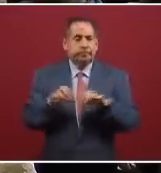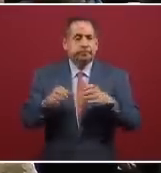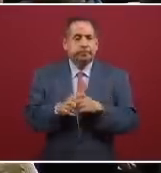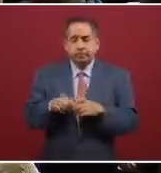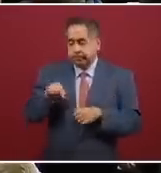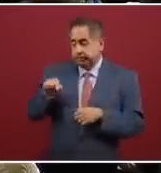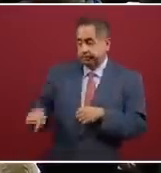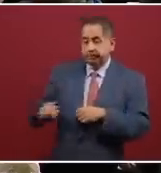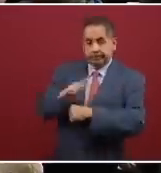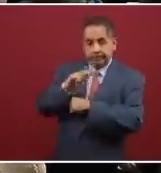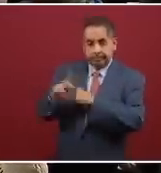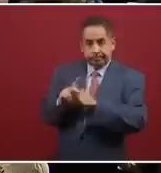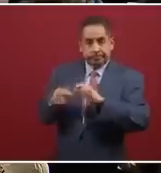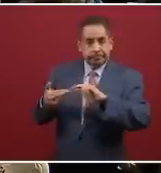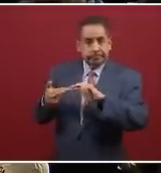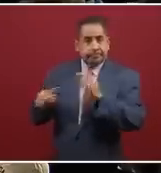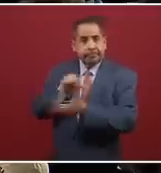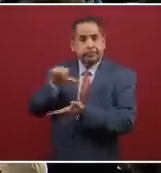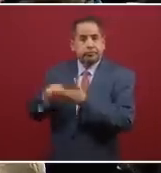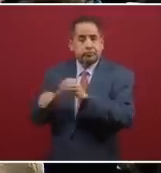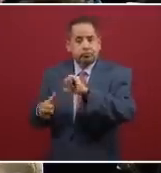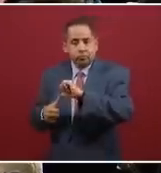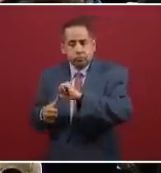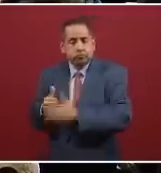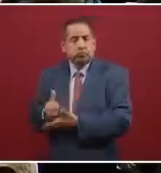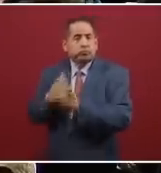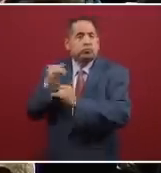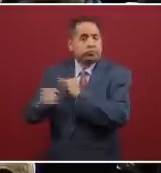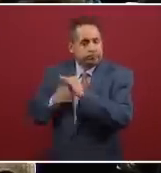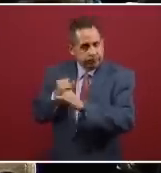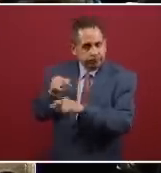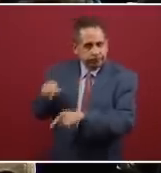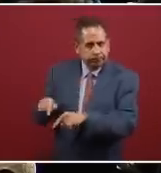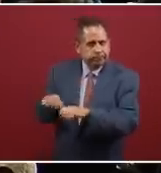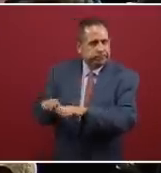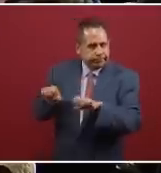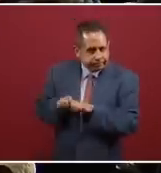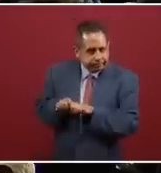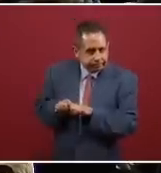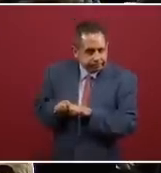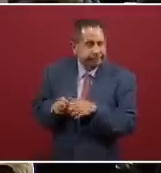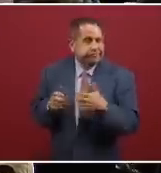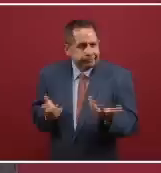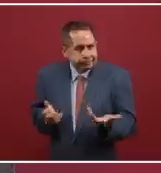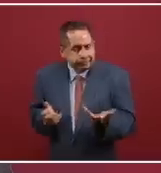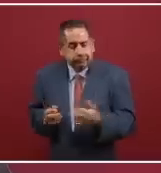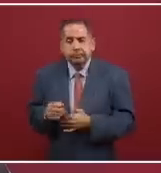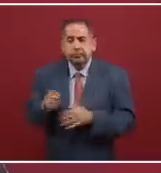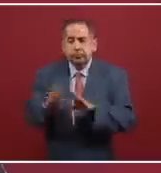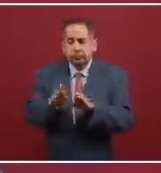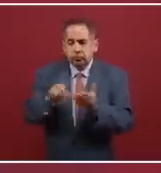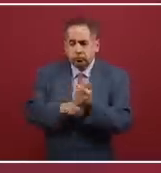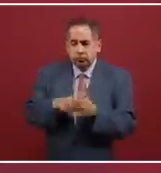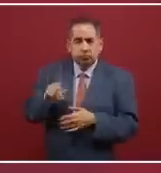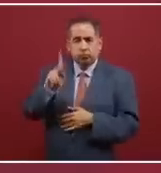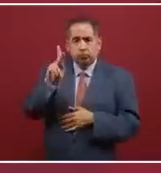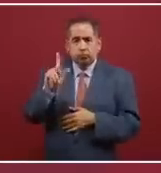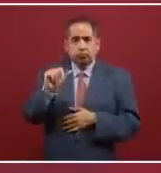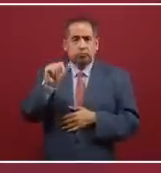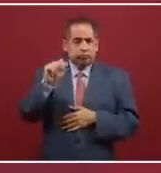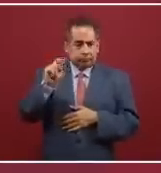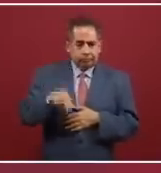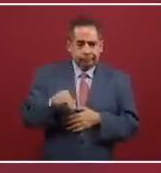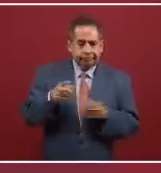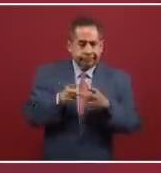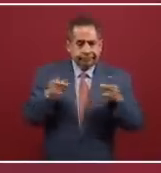centroamérica y de ayuda internacional a qué se refiere la implementación de las acciones previstas en el plan de desarrollo integral